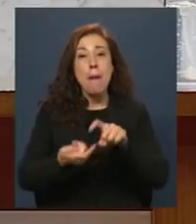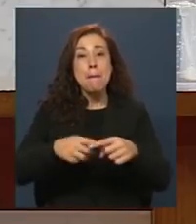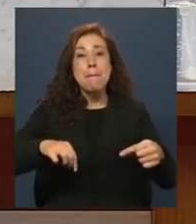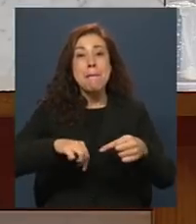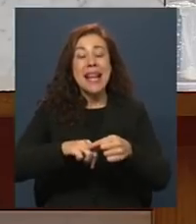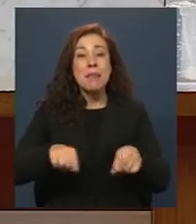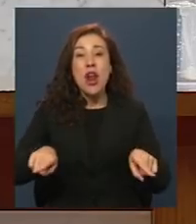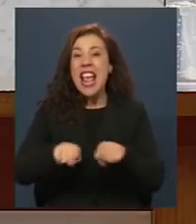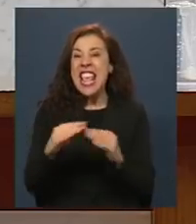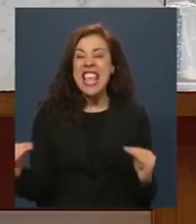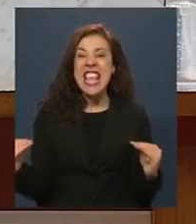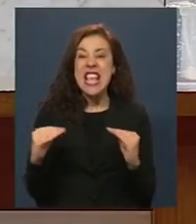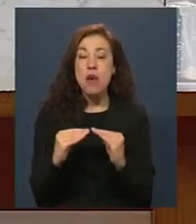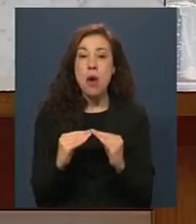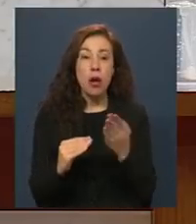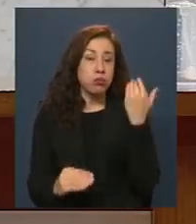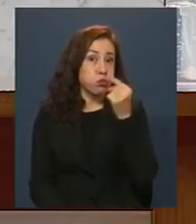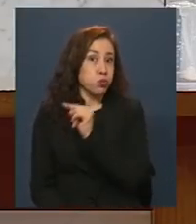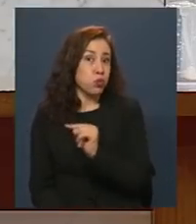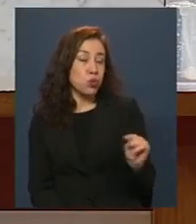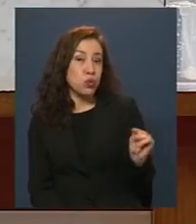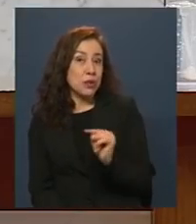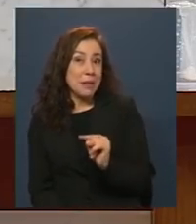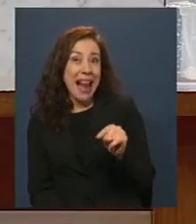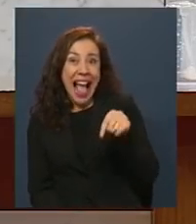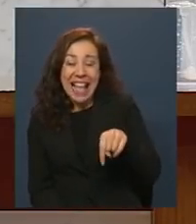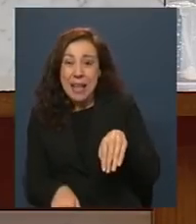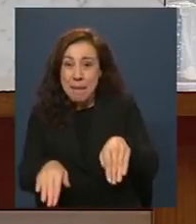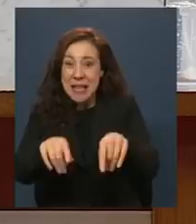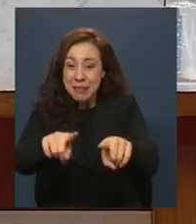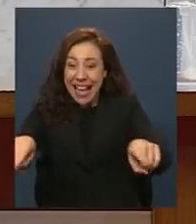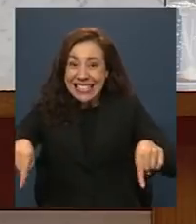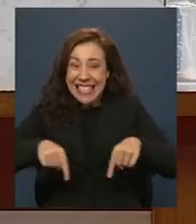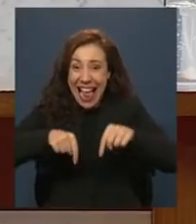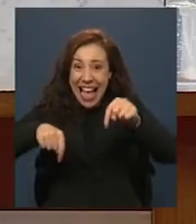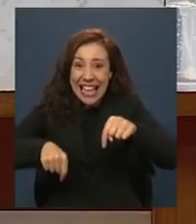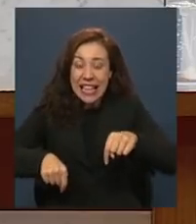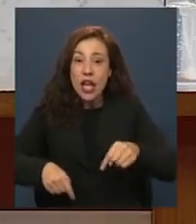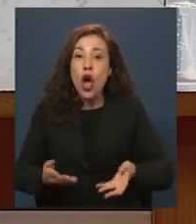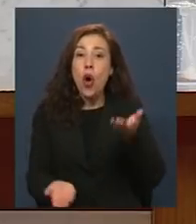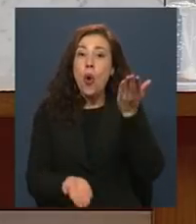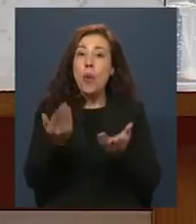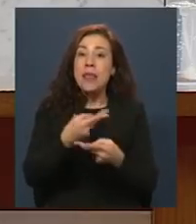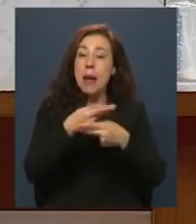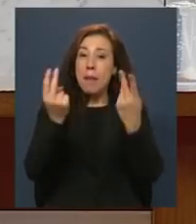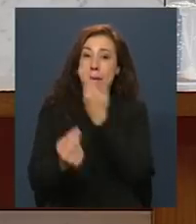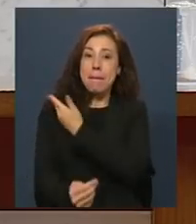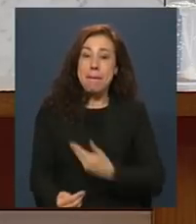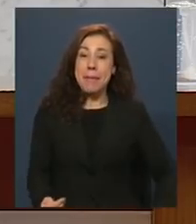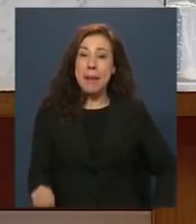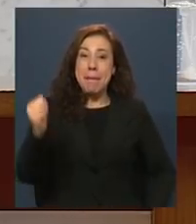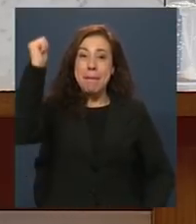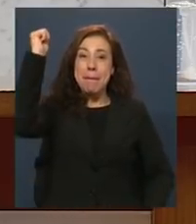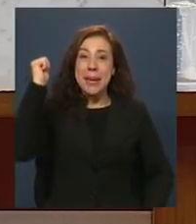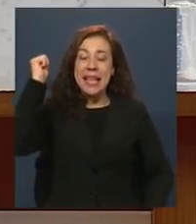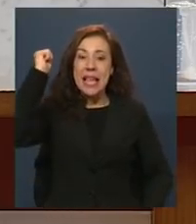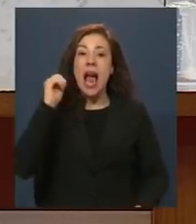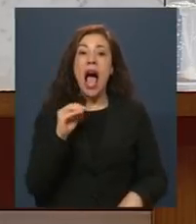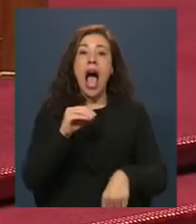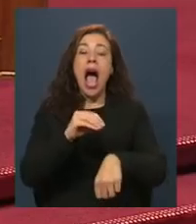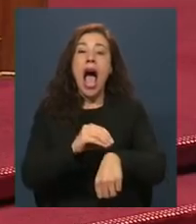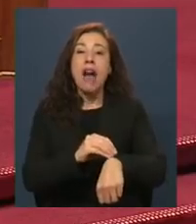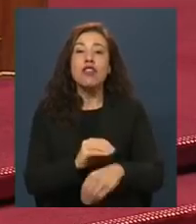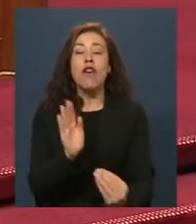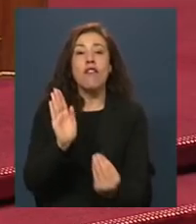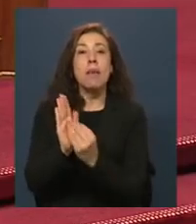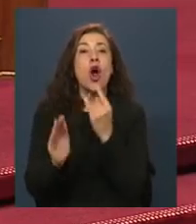igualitario. Hace algunas semanas, en este mismo salón, en su cuenta pública, el presidente Piñera anunció que